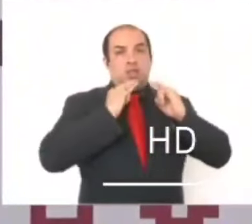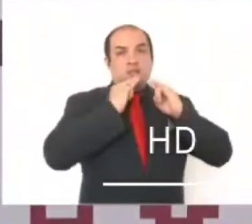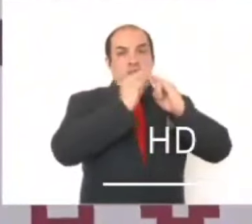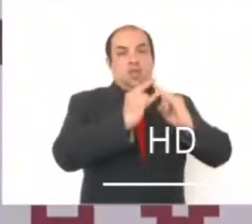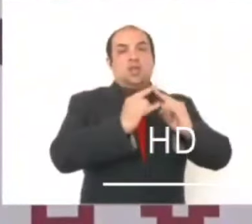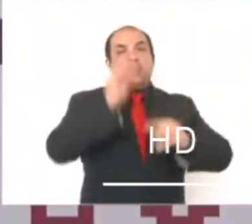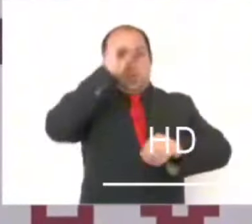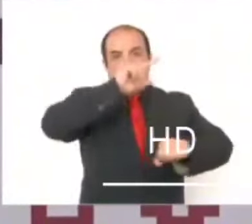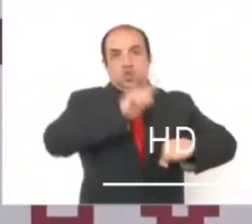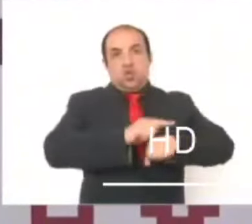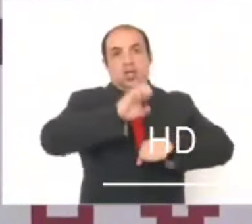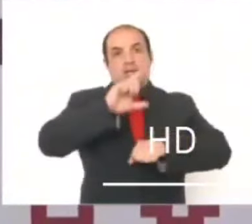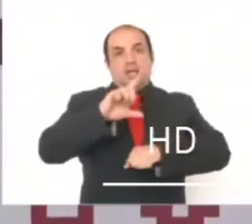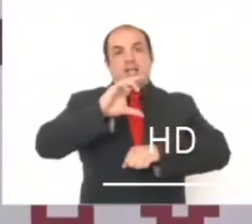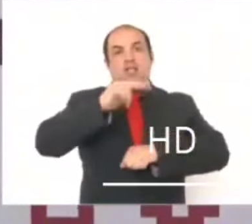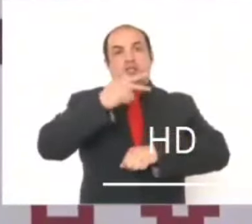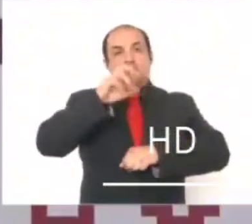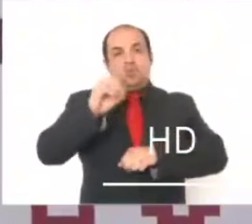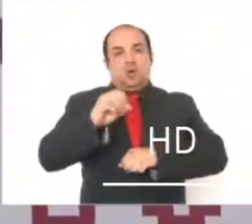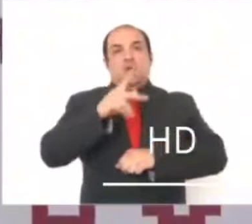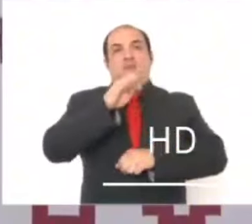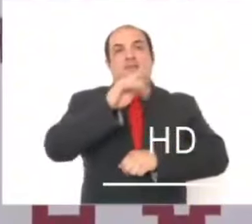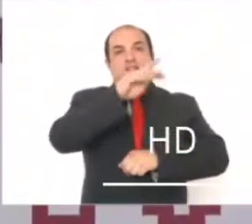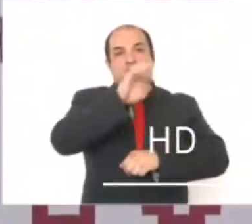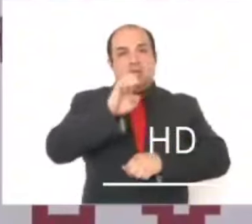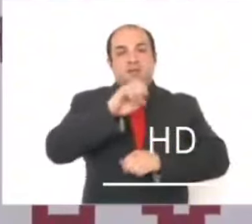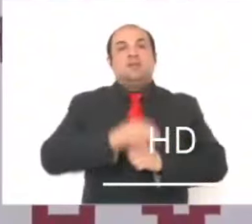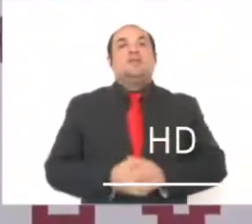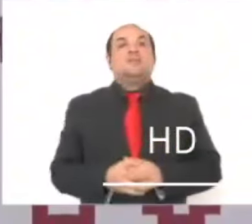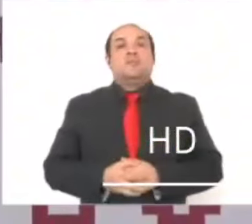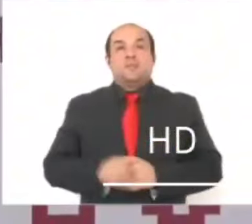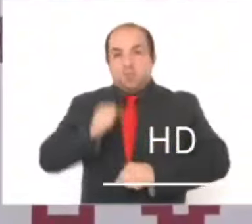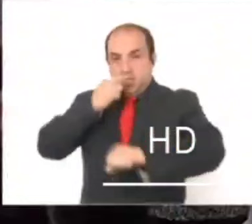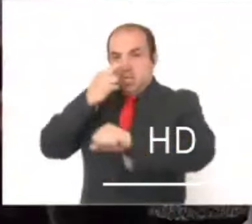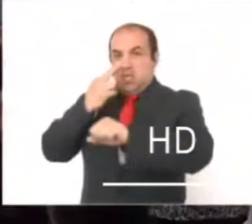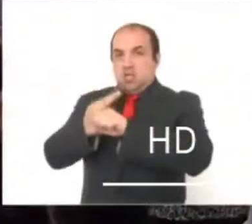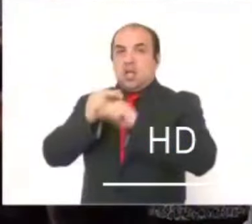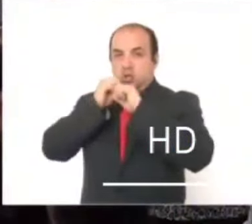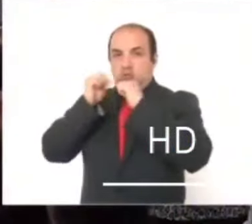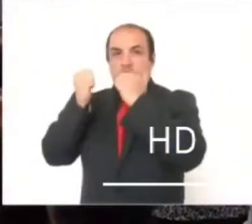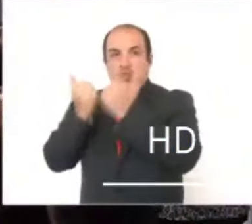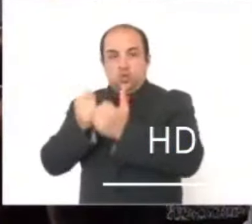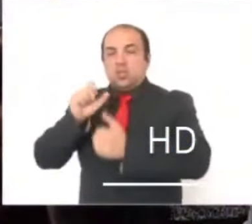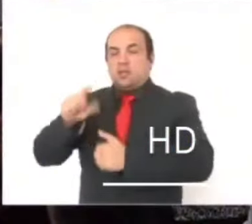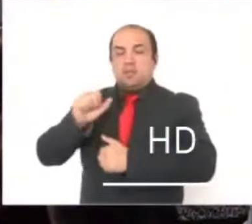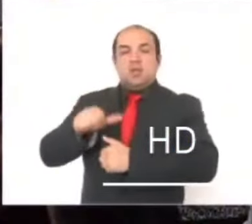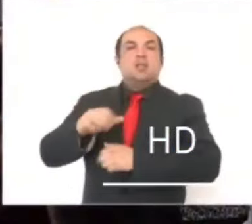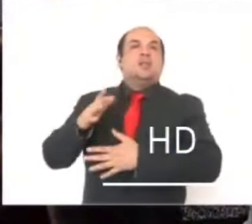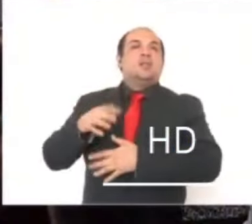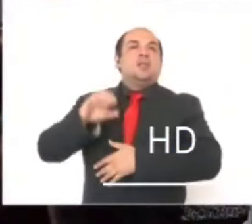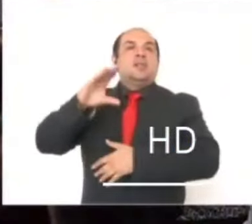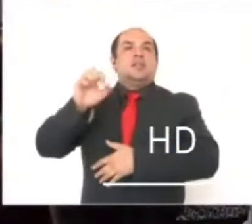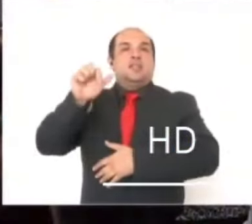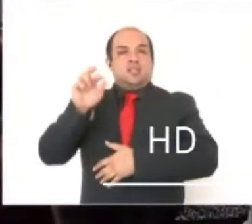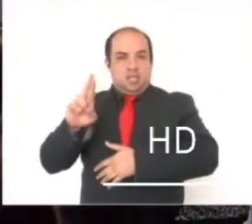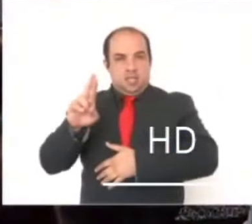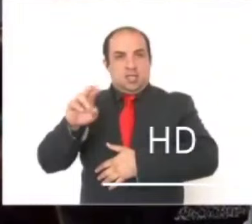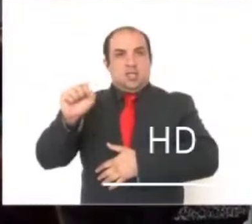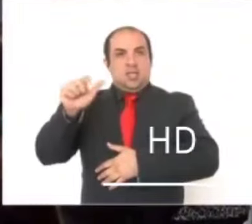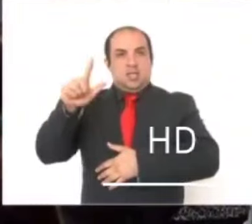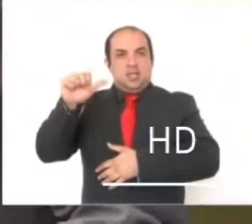Felipe Santiago, y al secretario de Cultura de la Asociación Tianguis Cultural del Chopo, también AC, César Salas